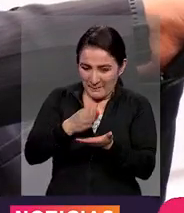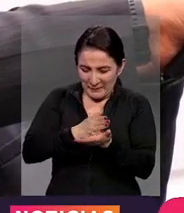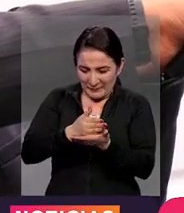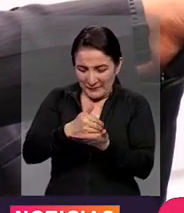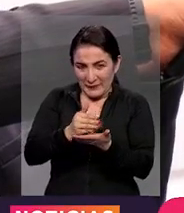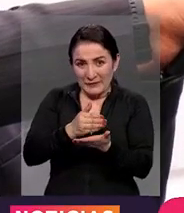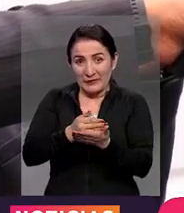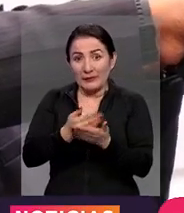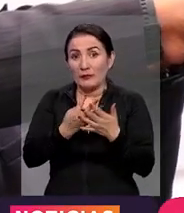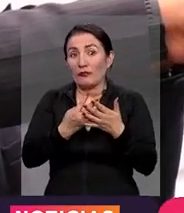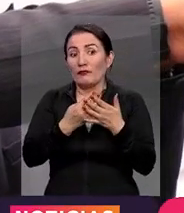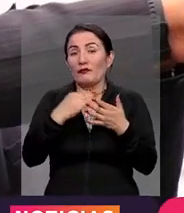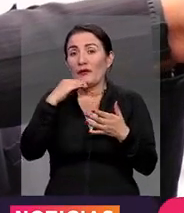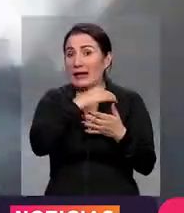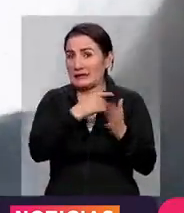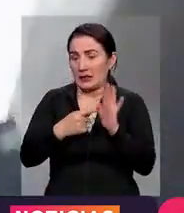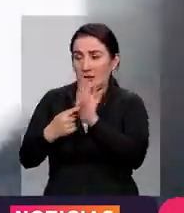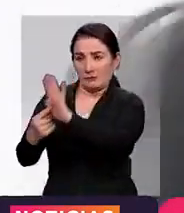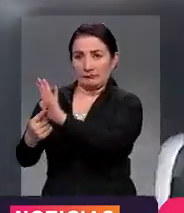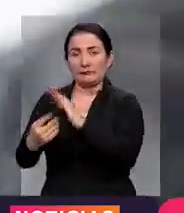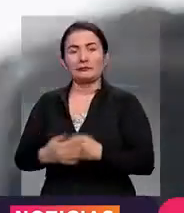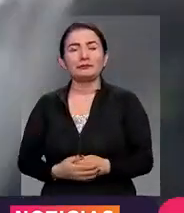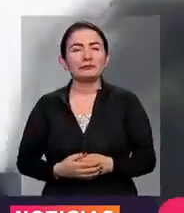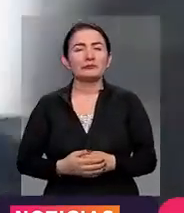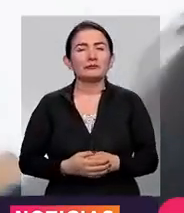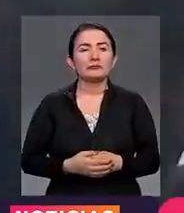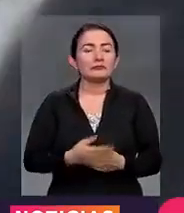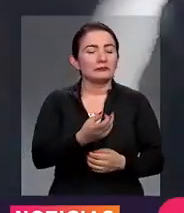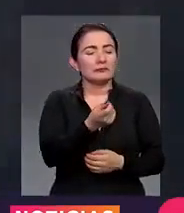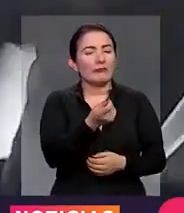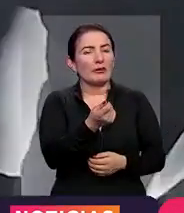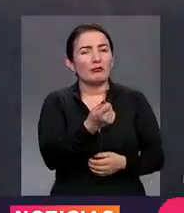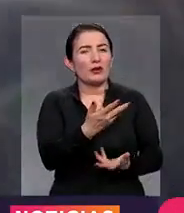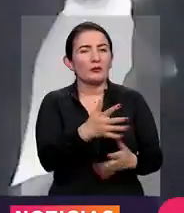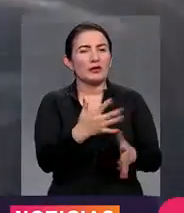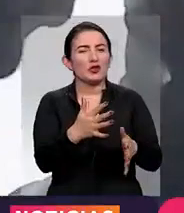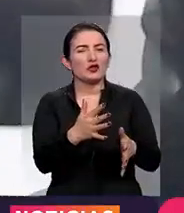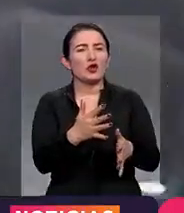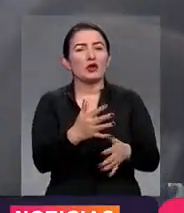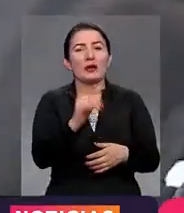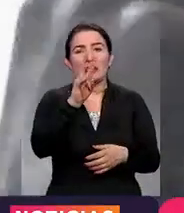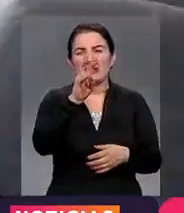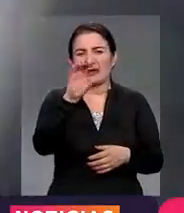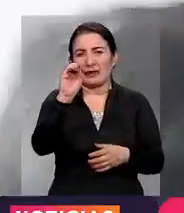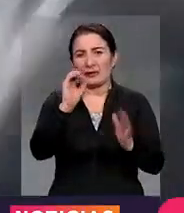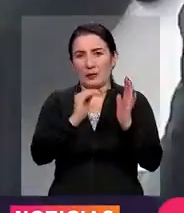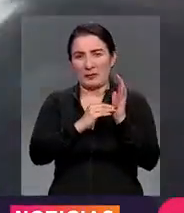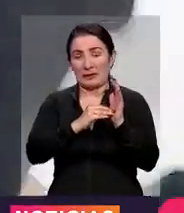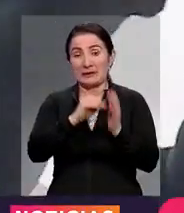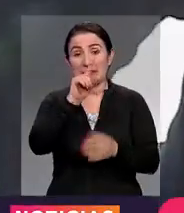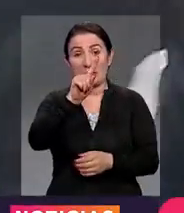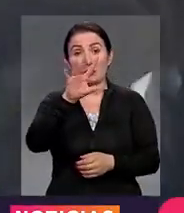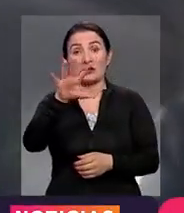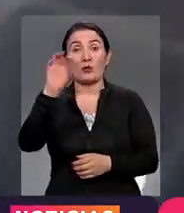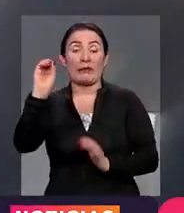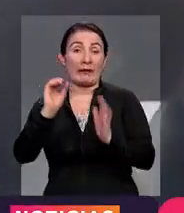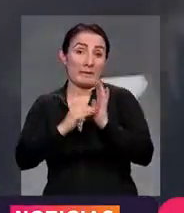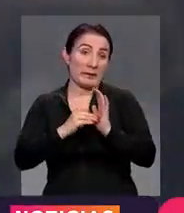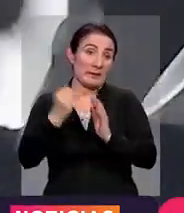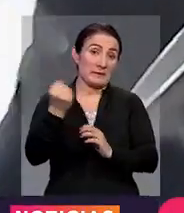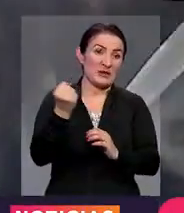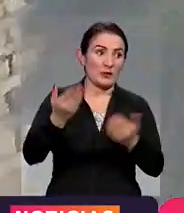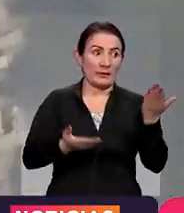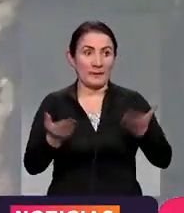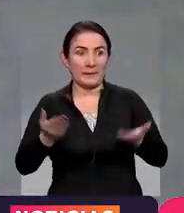con fórmulas médicas falsas. El valor de las dosis comercializadas oscilaba entre los 70.000 y 150.000 pesos dependiendo de la